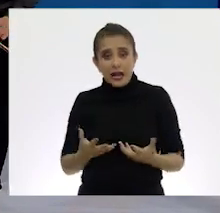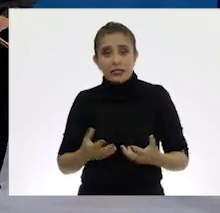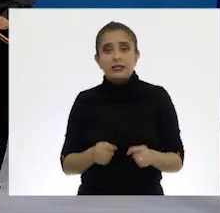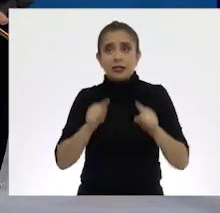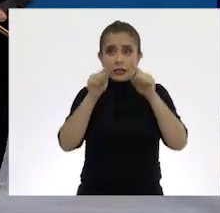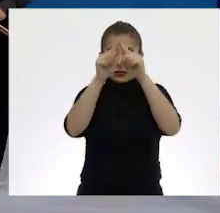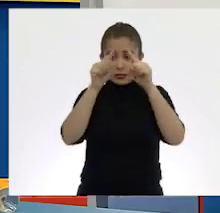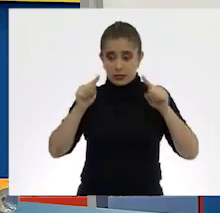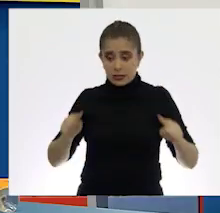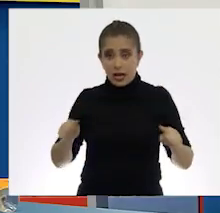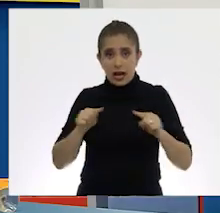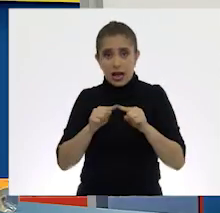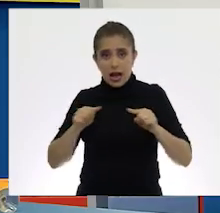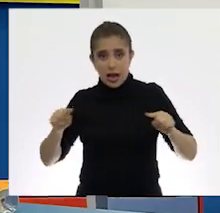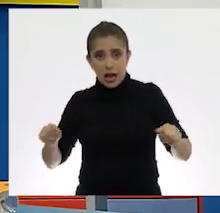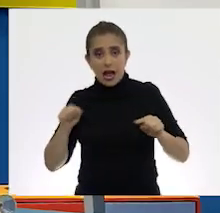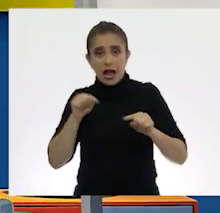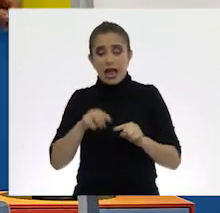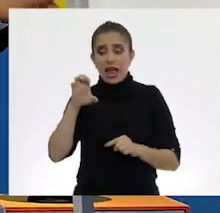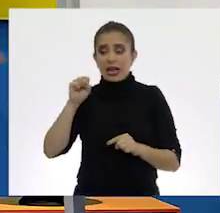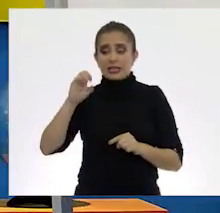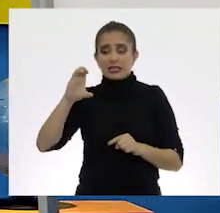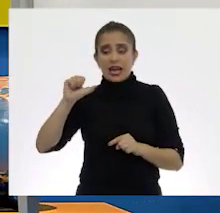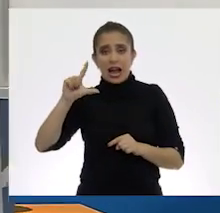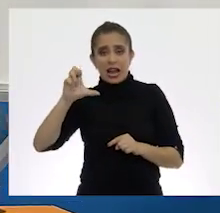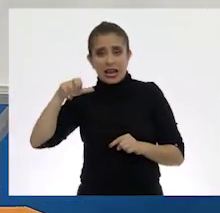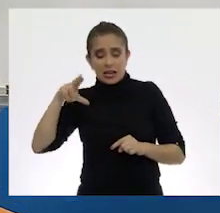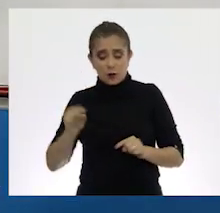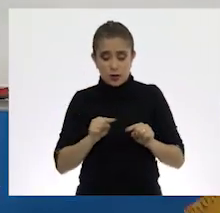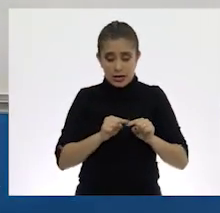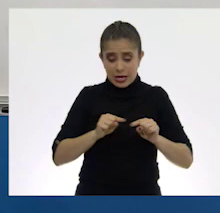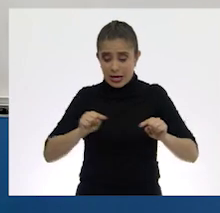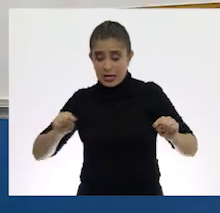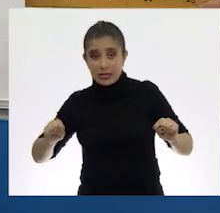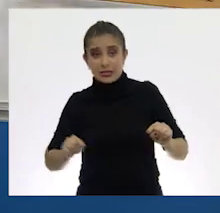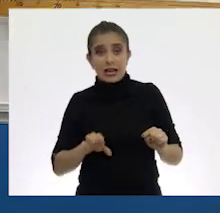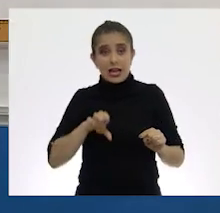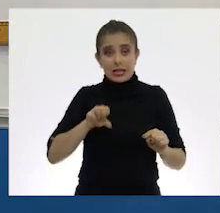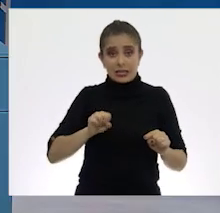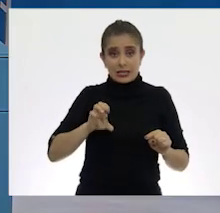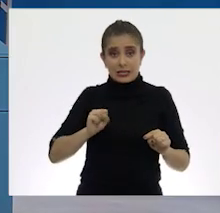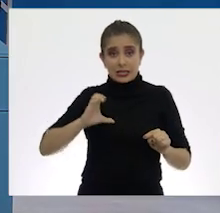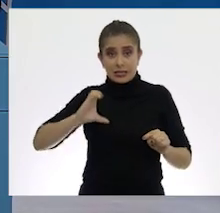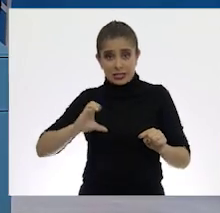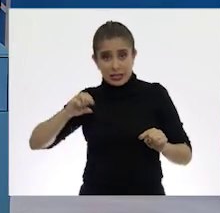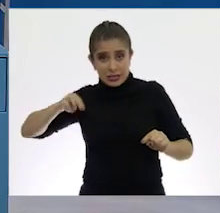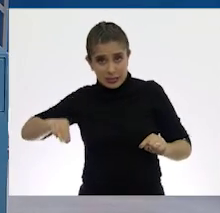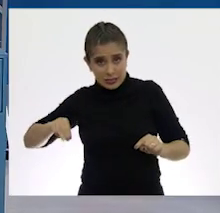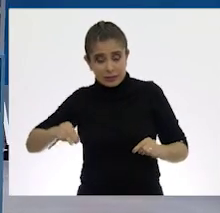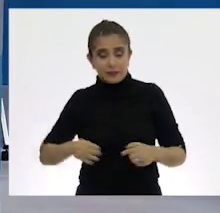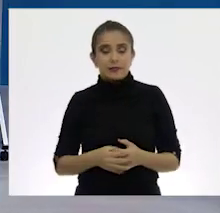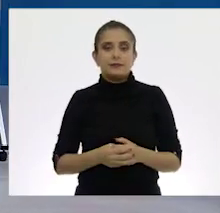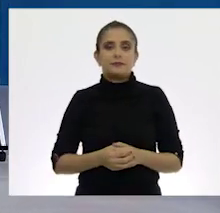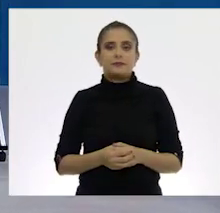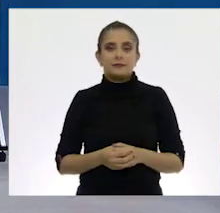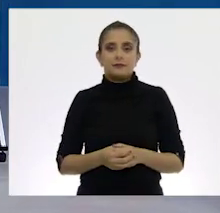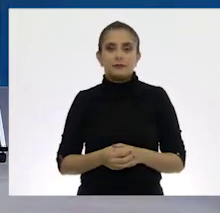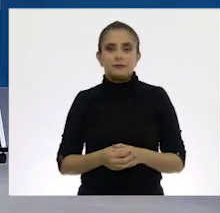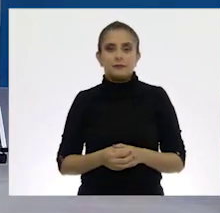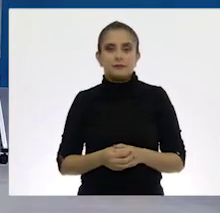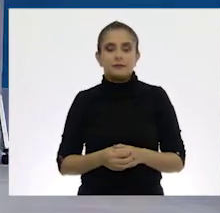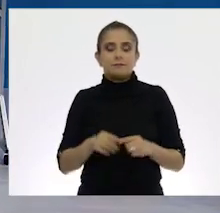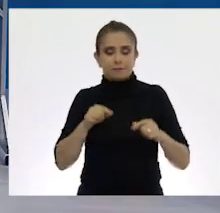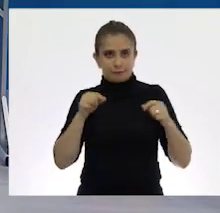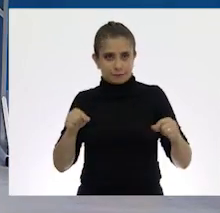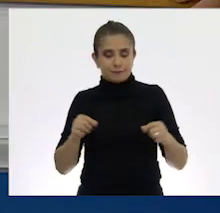cuya base, este va a ser un triángulo escaleno, sea de 60 centímetros? Si quieres,